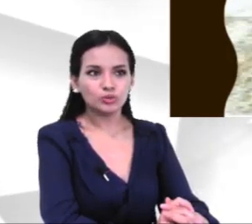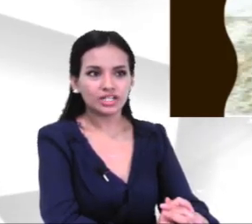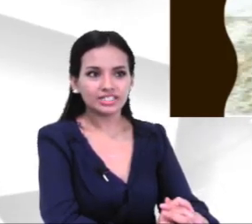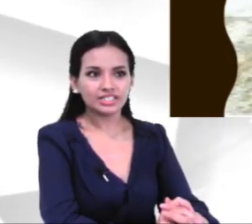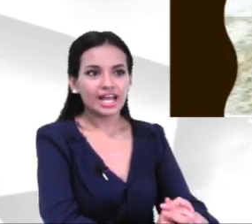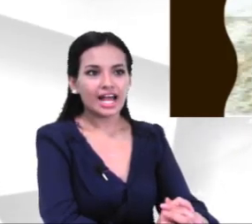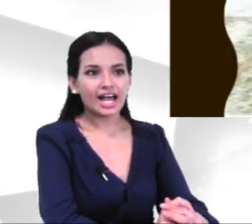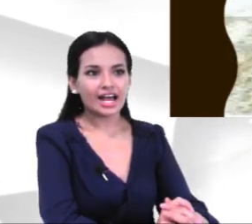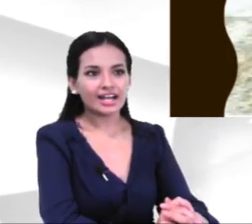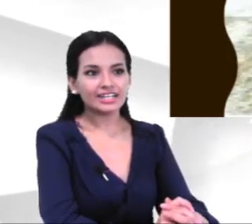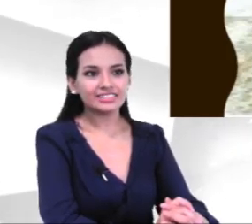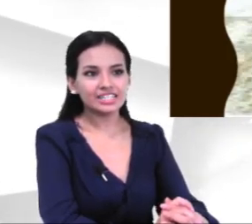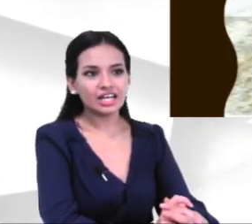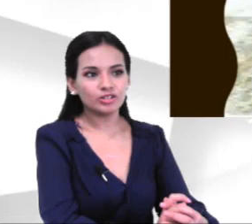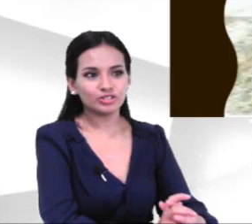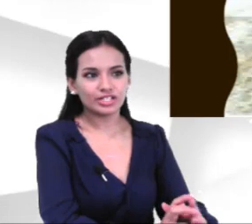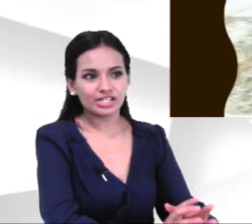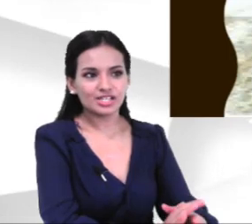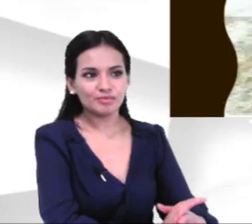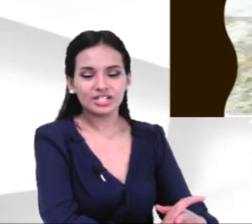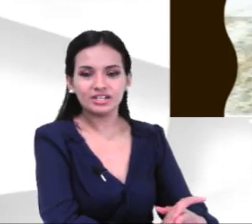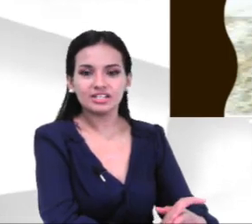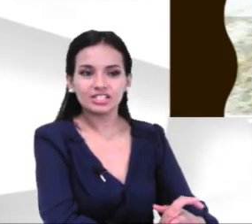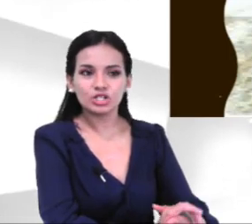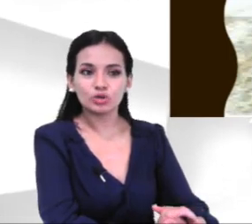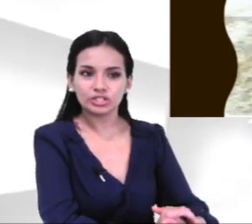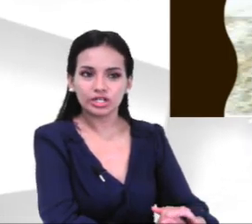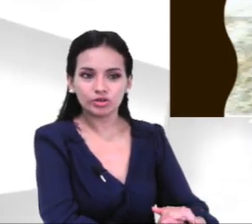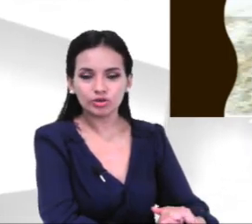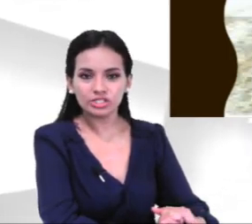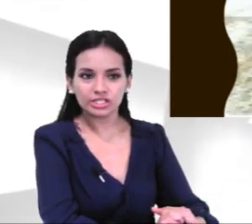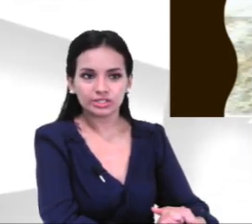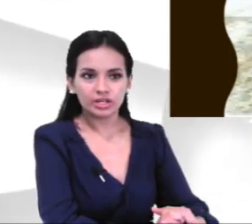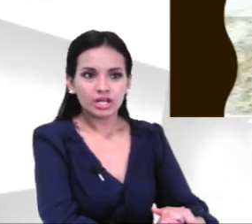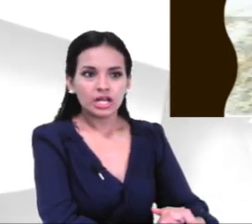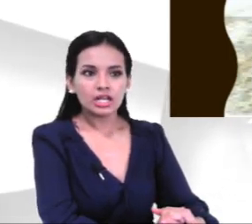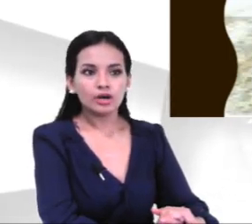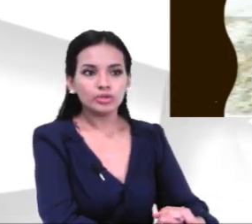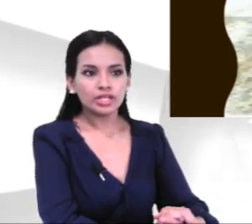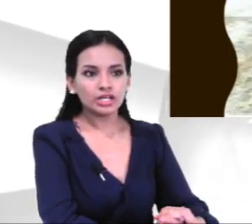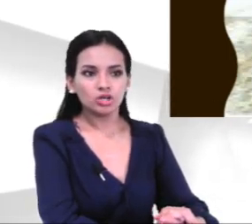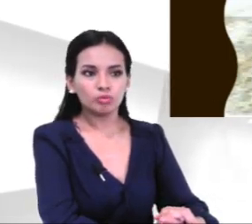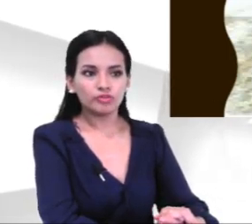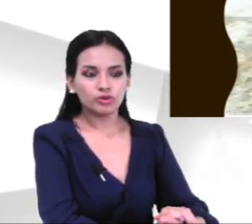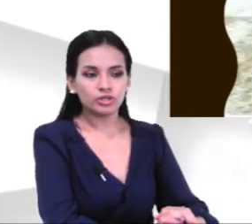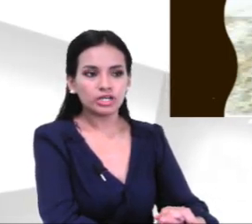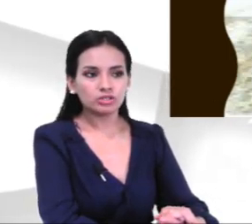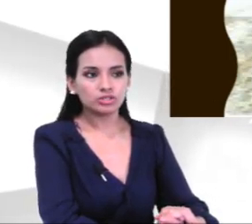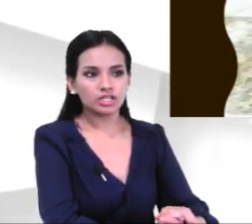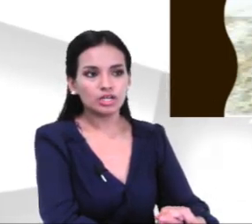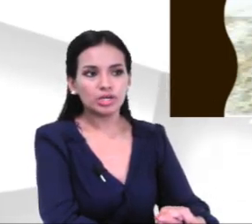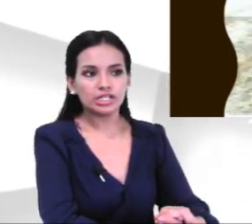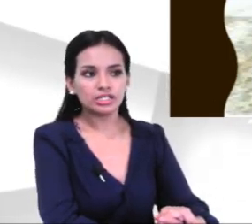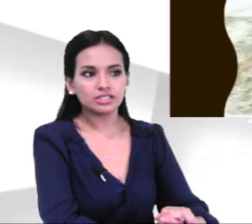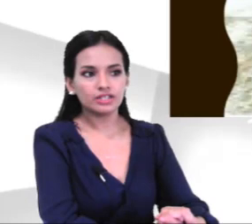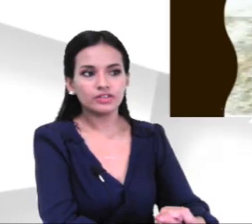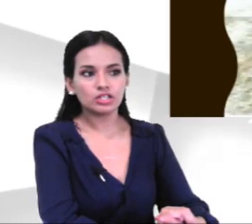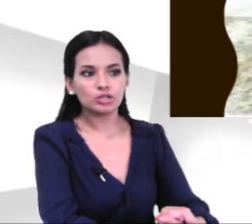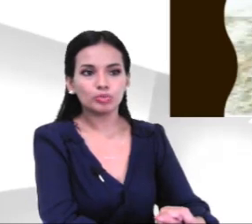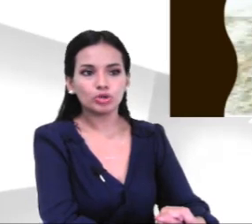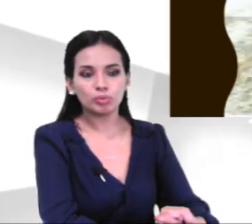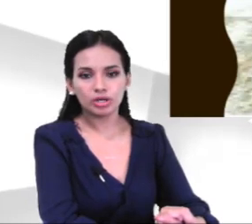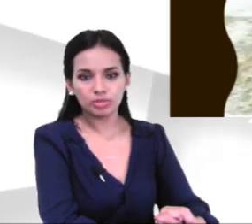dunas acantilados terrazas marinas y costas rocosas las unidades o morfológicas costeras y marinas